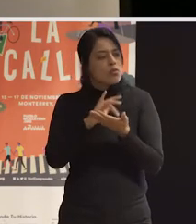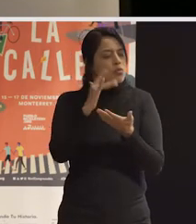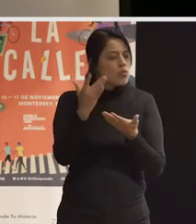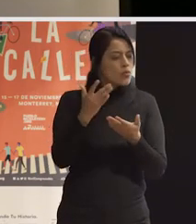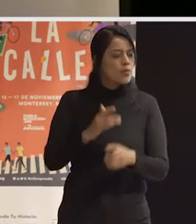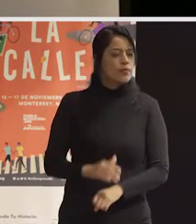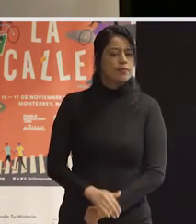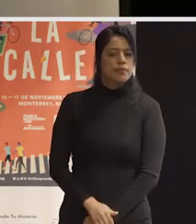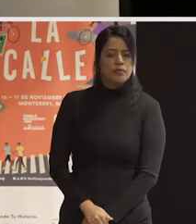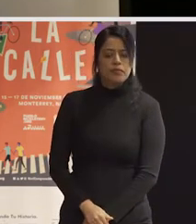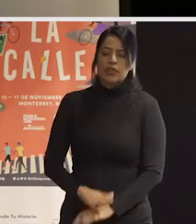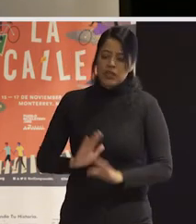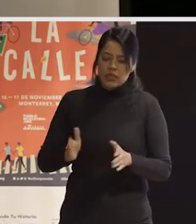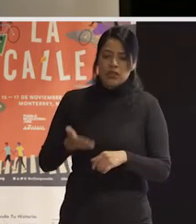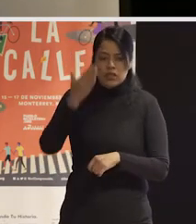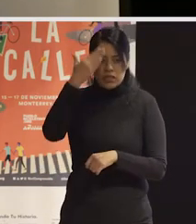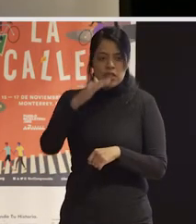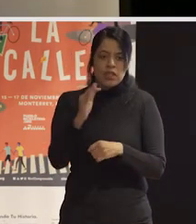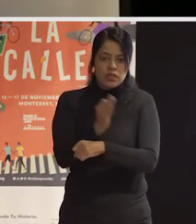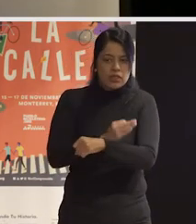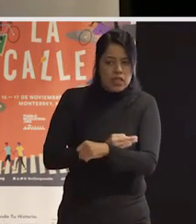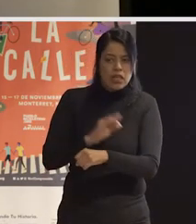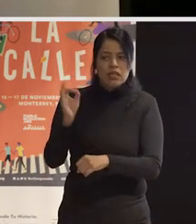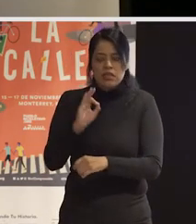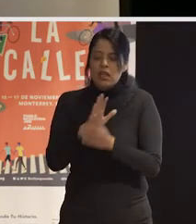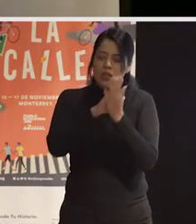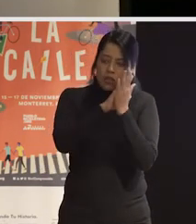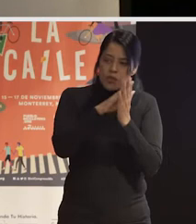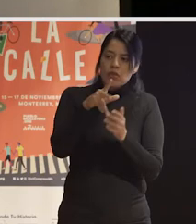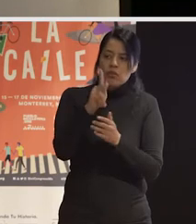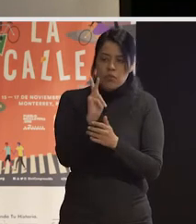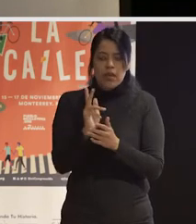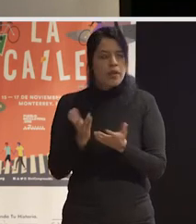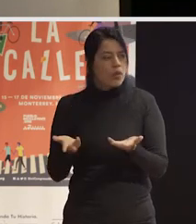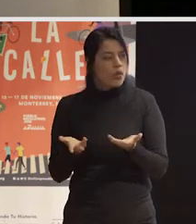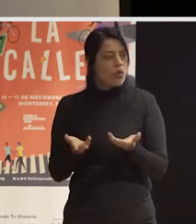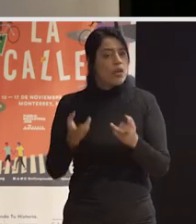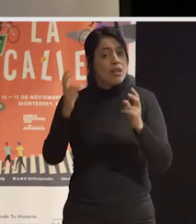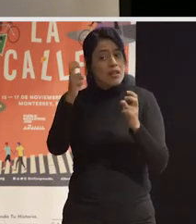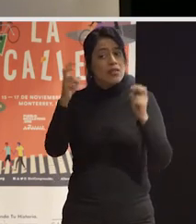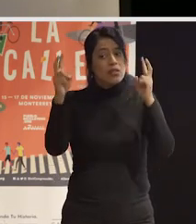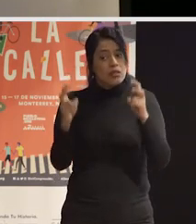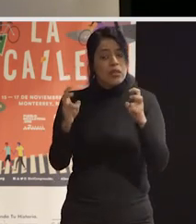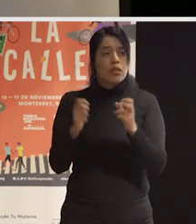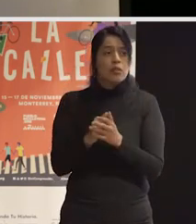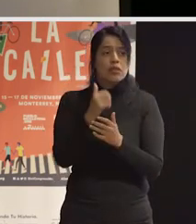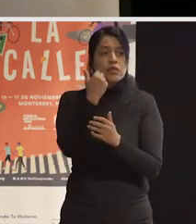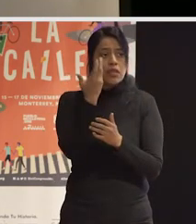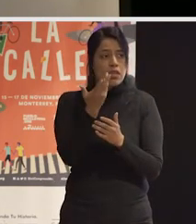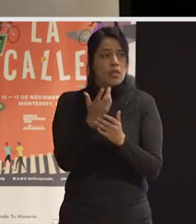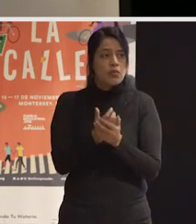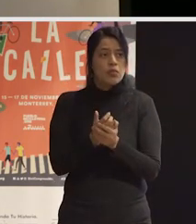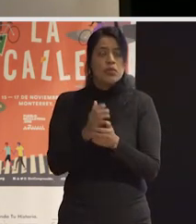pues sé que es tarde y están dormidos pero en estos temas creemos que